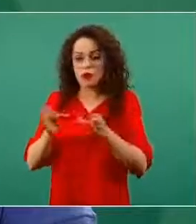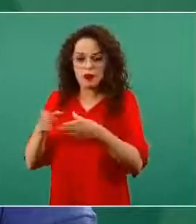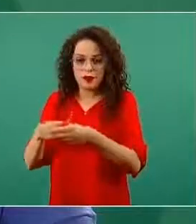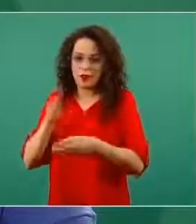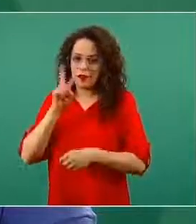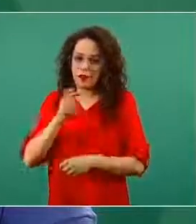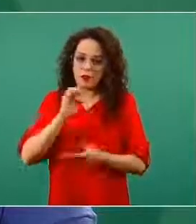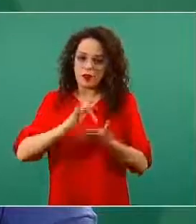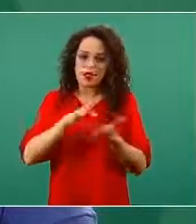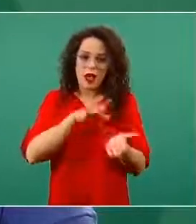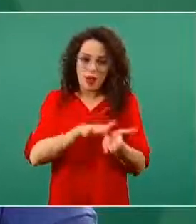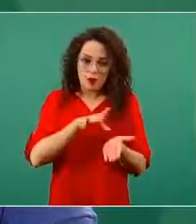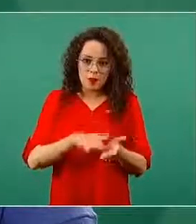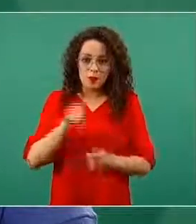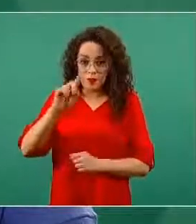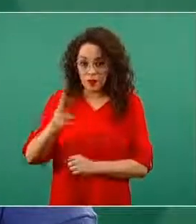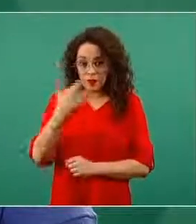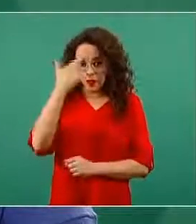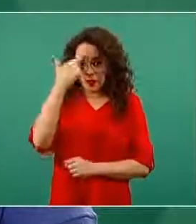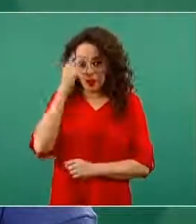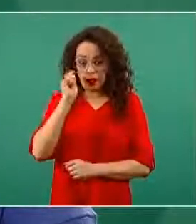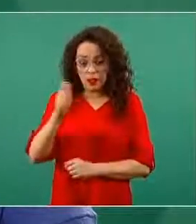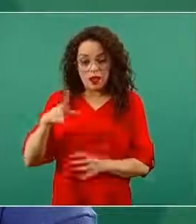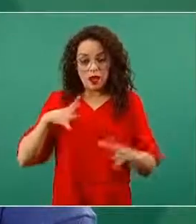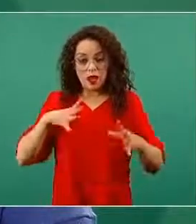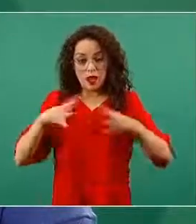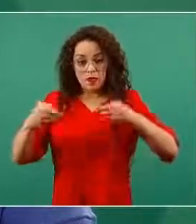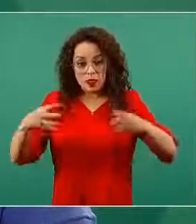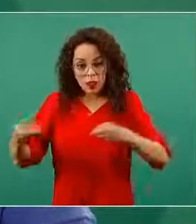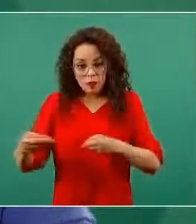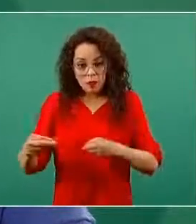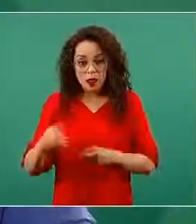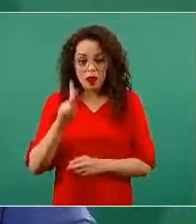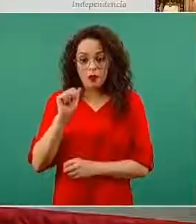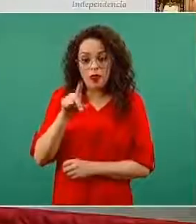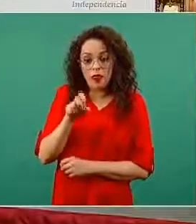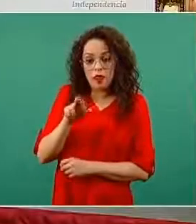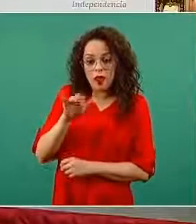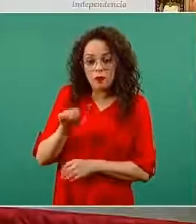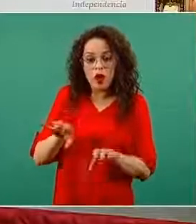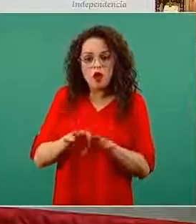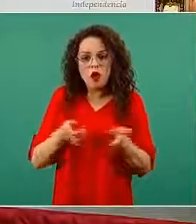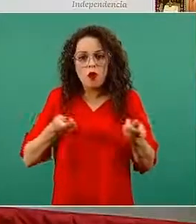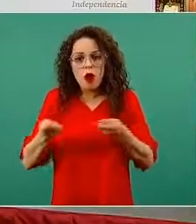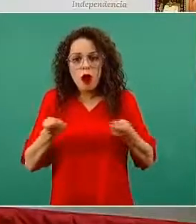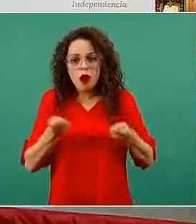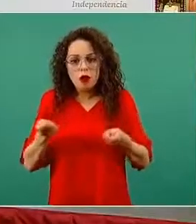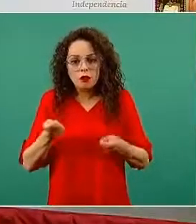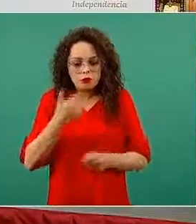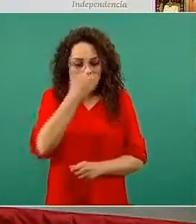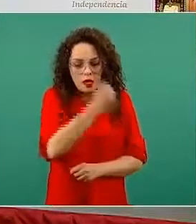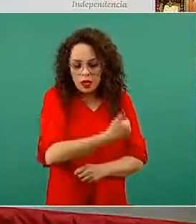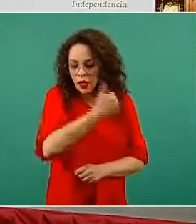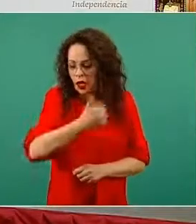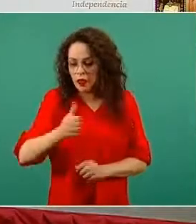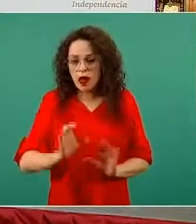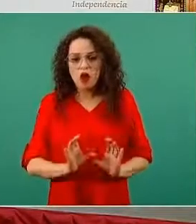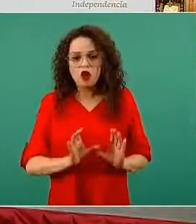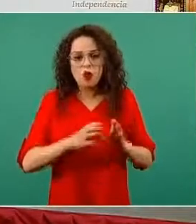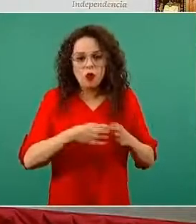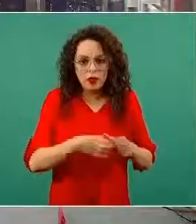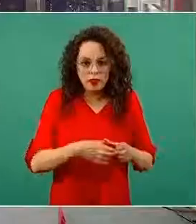las epidemias, las pandemias se controlan desde la comunidad. Yo quisiera hacer